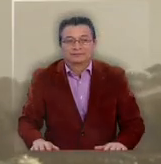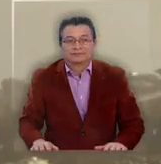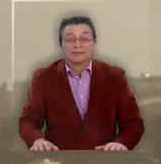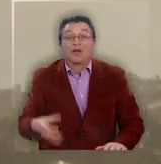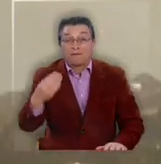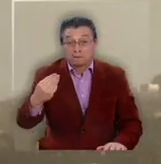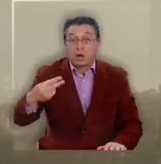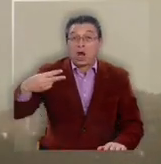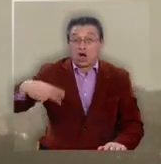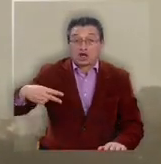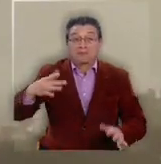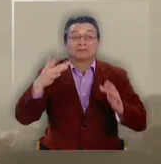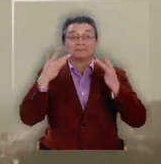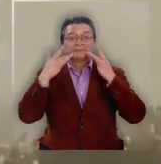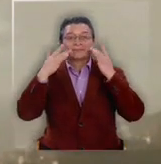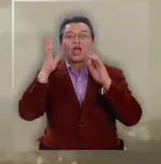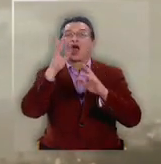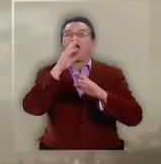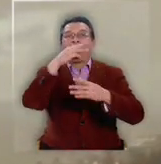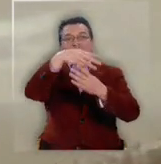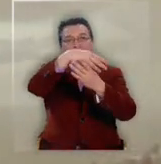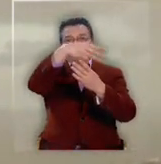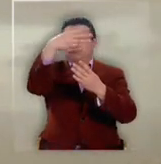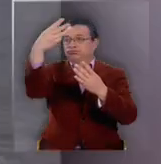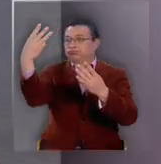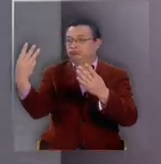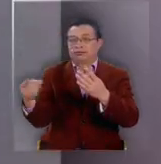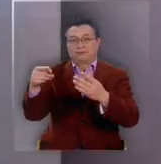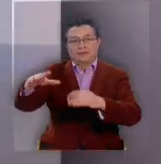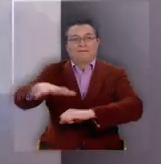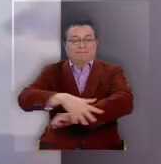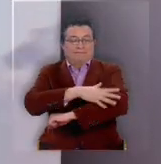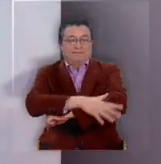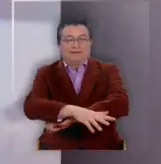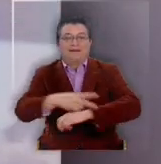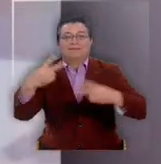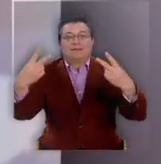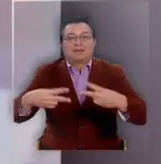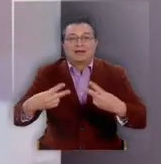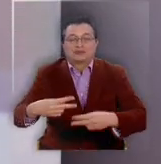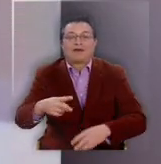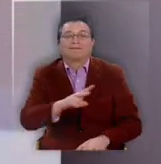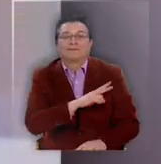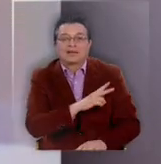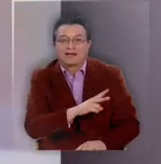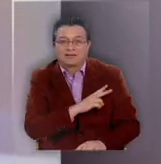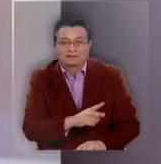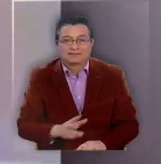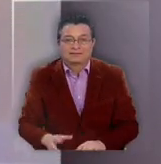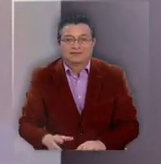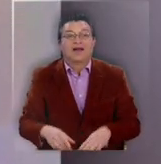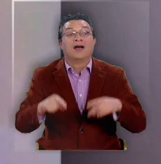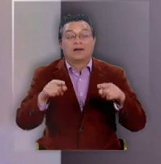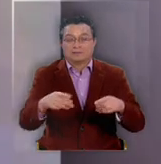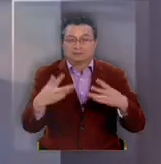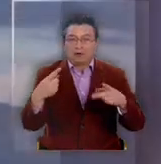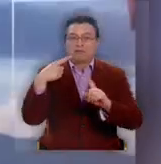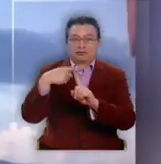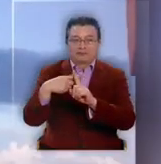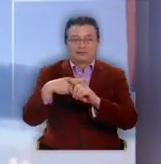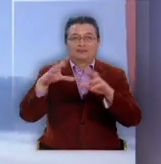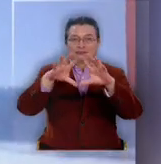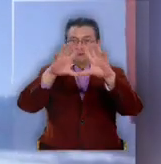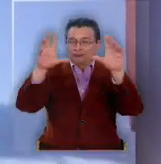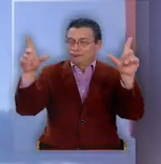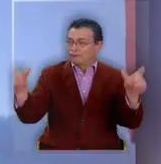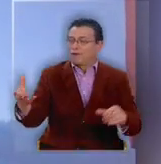Buenas noticias que llenaron de colores la zona costera de Valparaíso y Viña del Mar. Señal de optimismo en una mañana pintada por